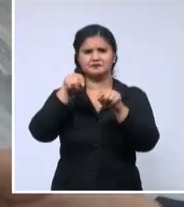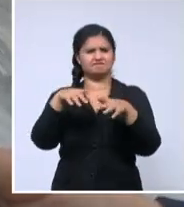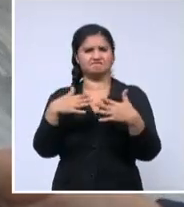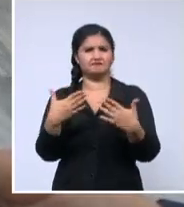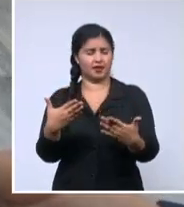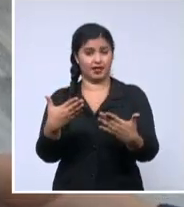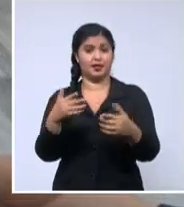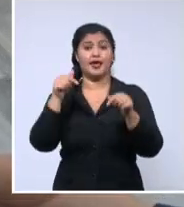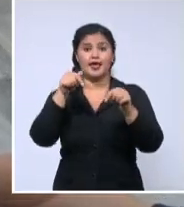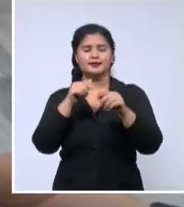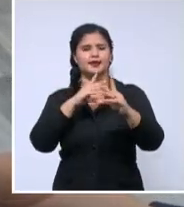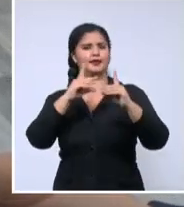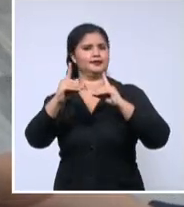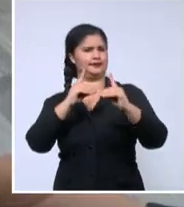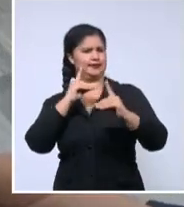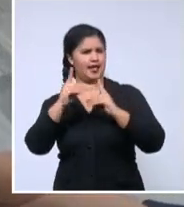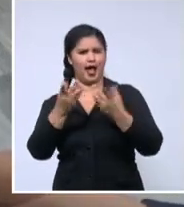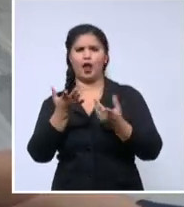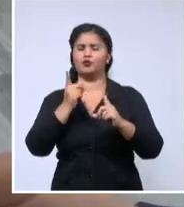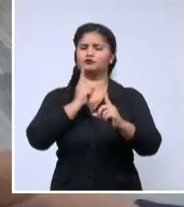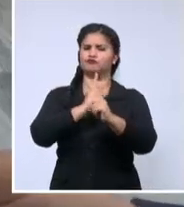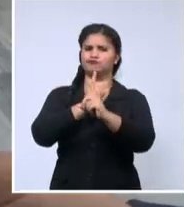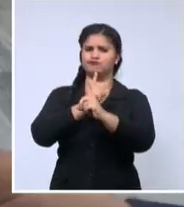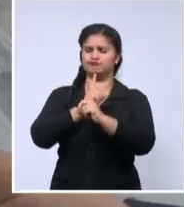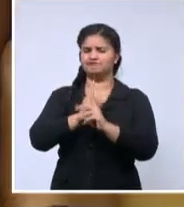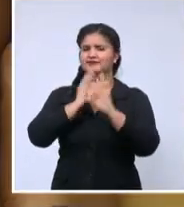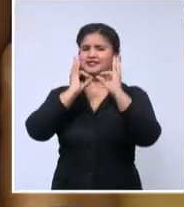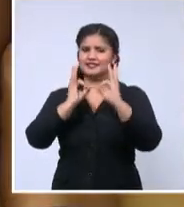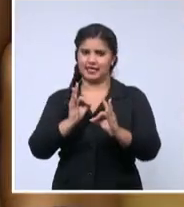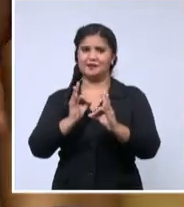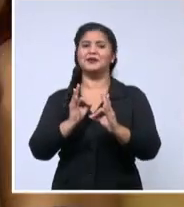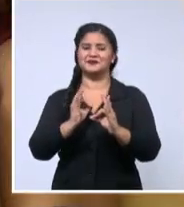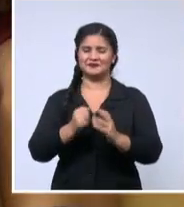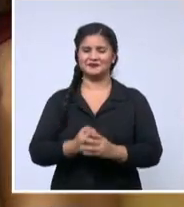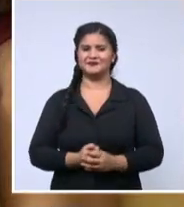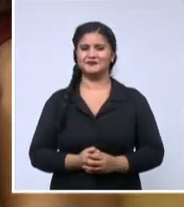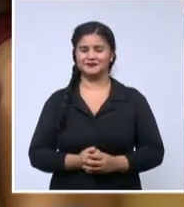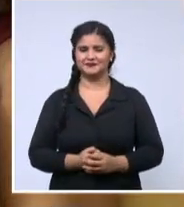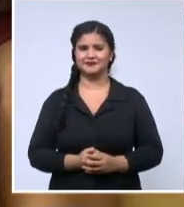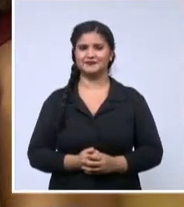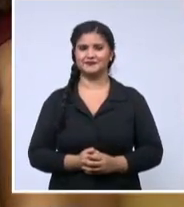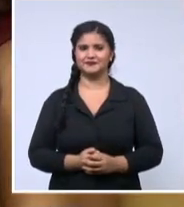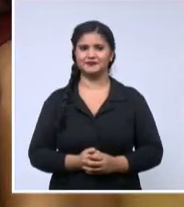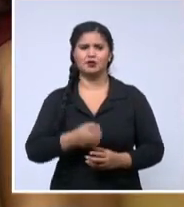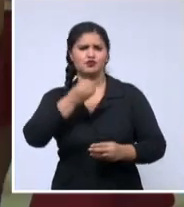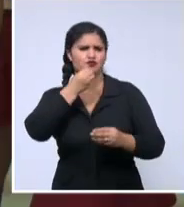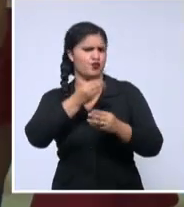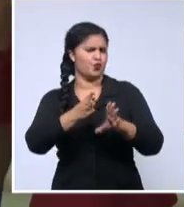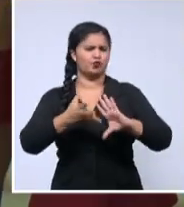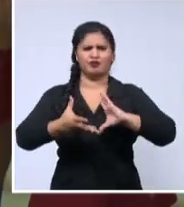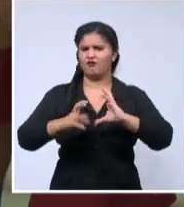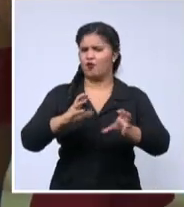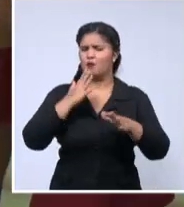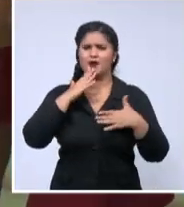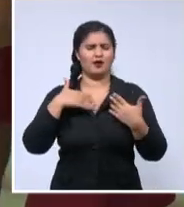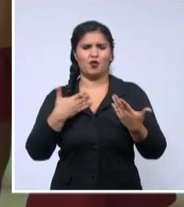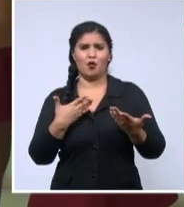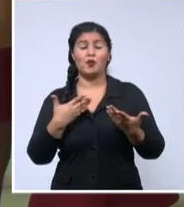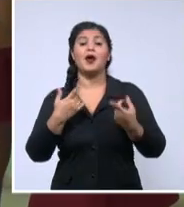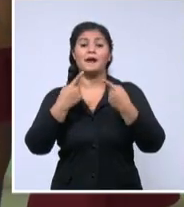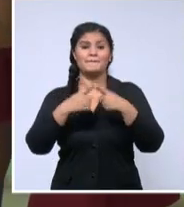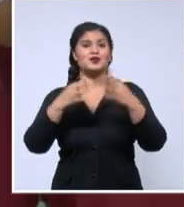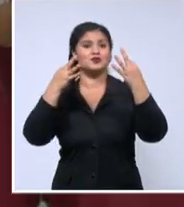de ese diálogo de civilizaciones al que nos llamó Fidel. Sin importar las formas o los caminos, Fidel retorna y sigue hablando con